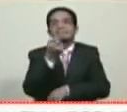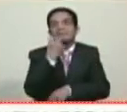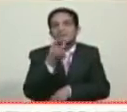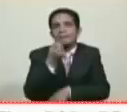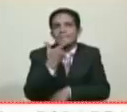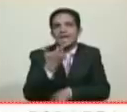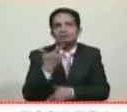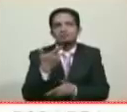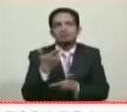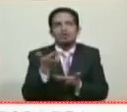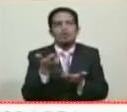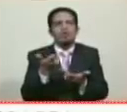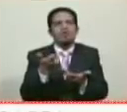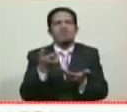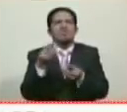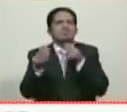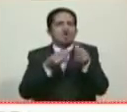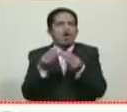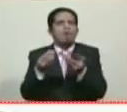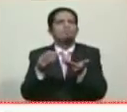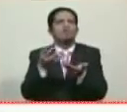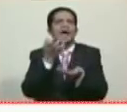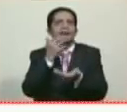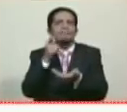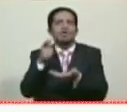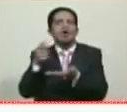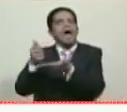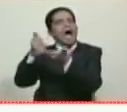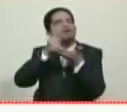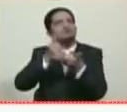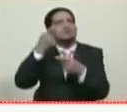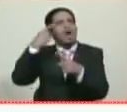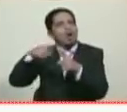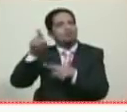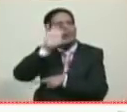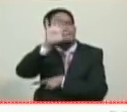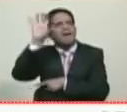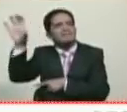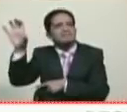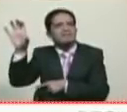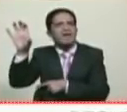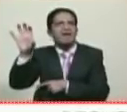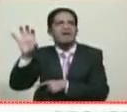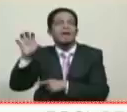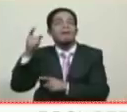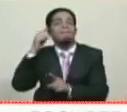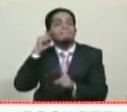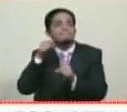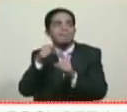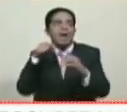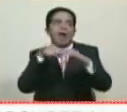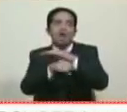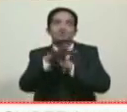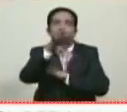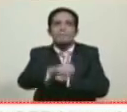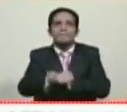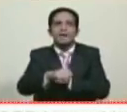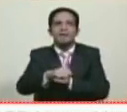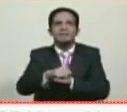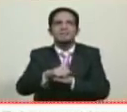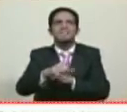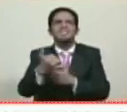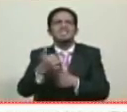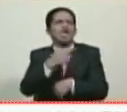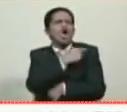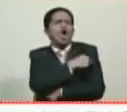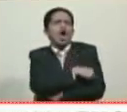¿Qué mecanismos tienen, que si van a recibir alguna cooperación a nivel internacional para reponer todos estos equipos? Y si nos pueden mencionar qué hospitales